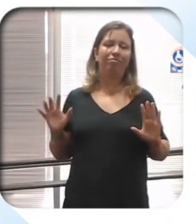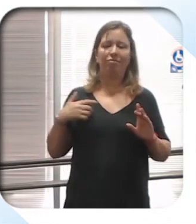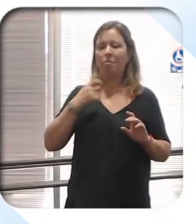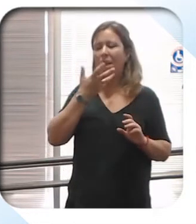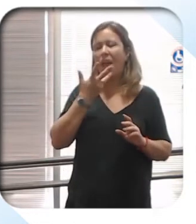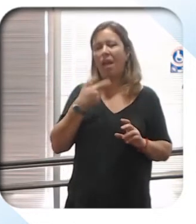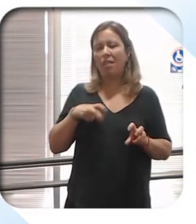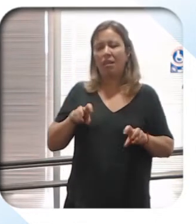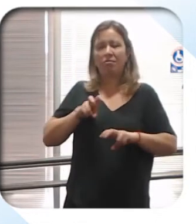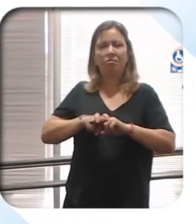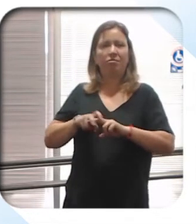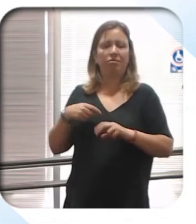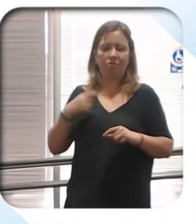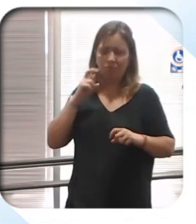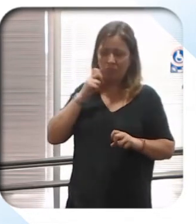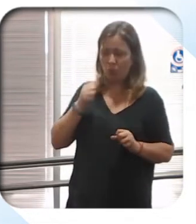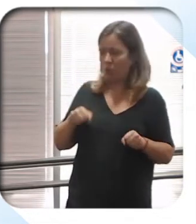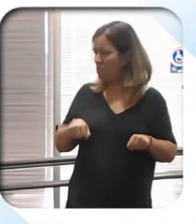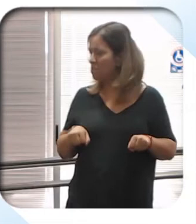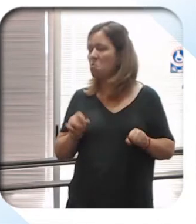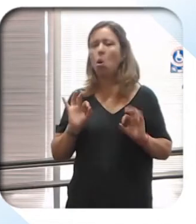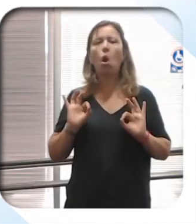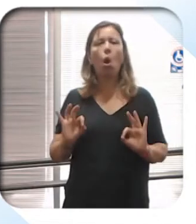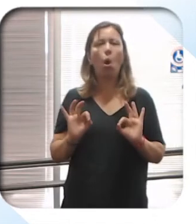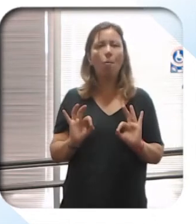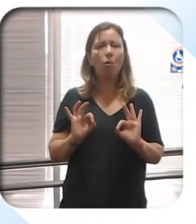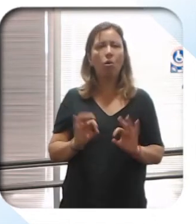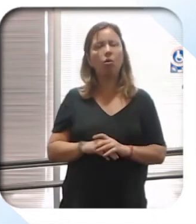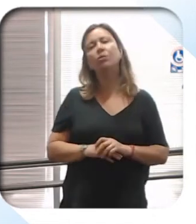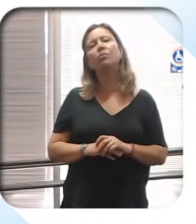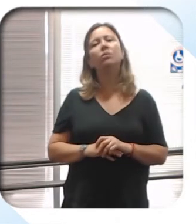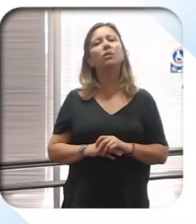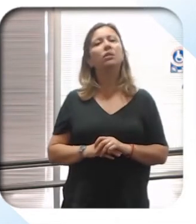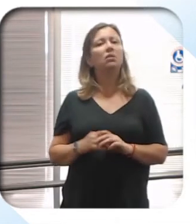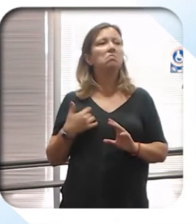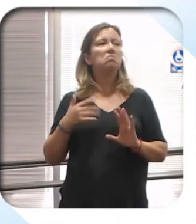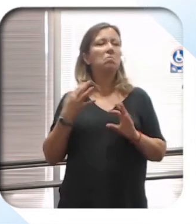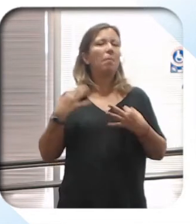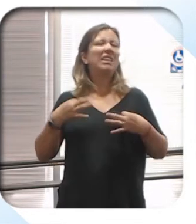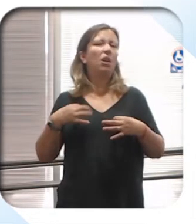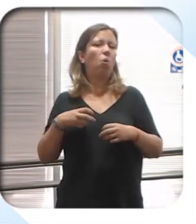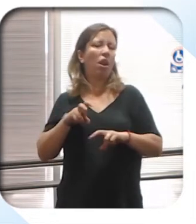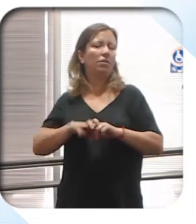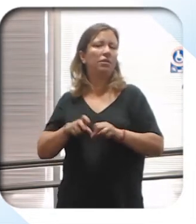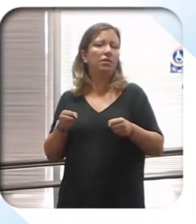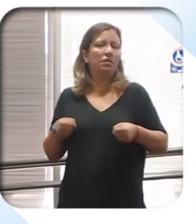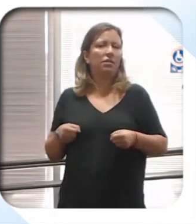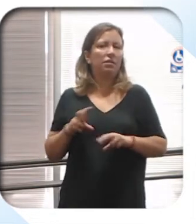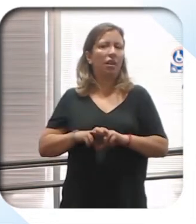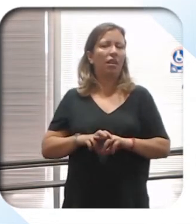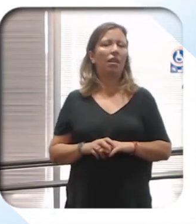ergonómico, yo soy fisioterapeuta, entonces me gusta, y creo que voy a estar más segura también.